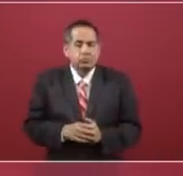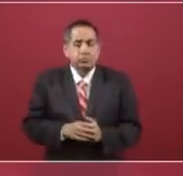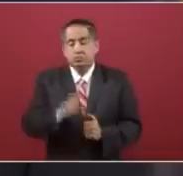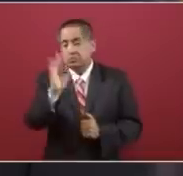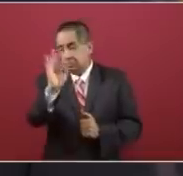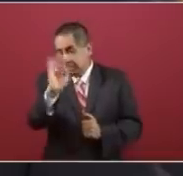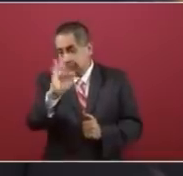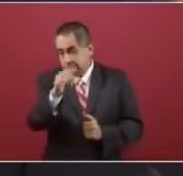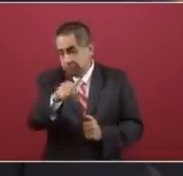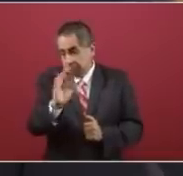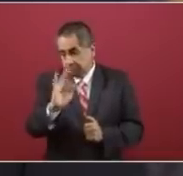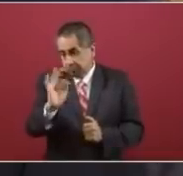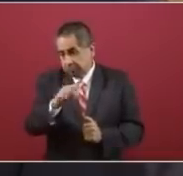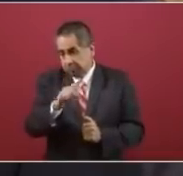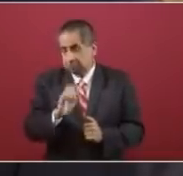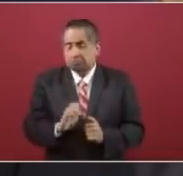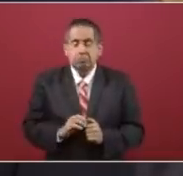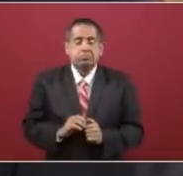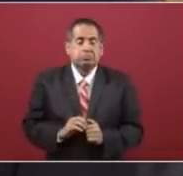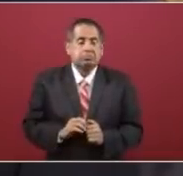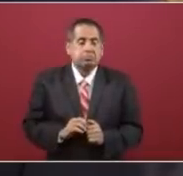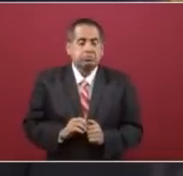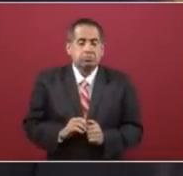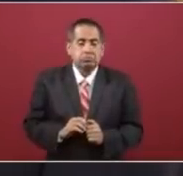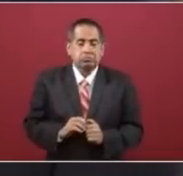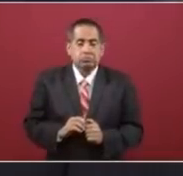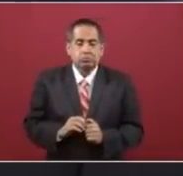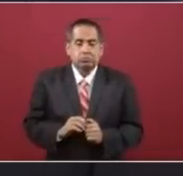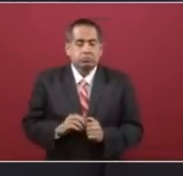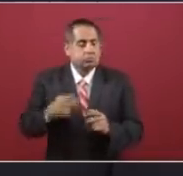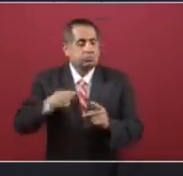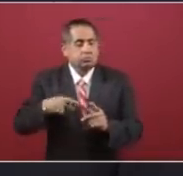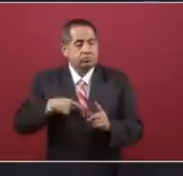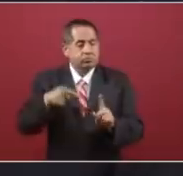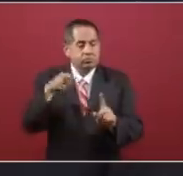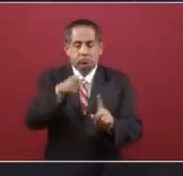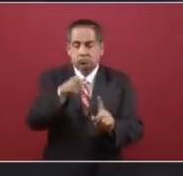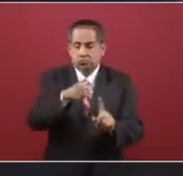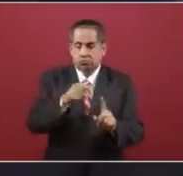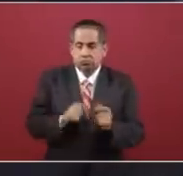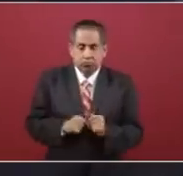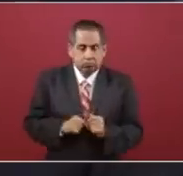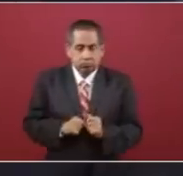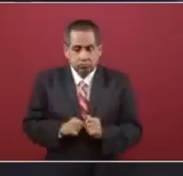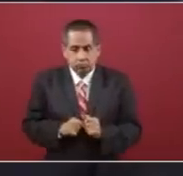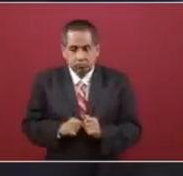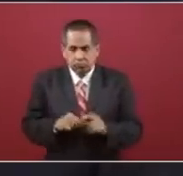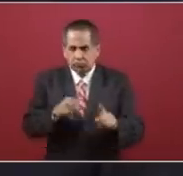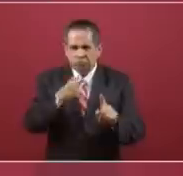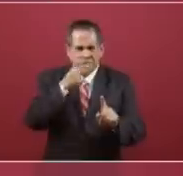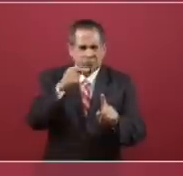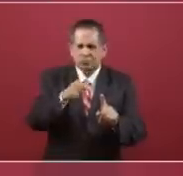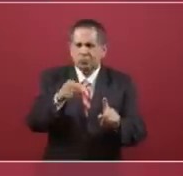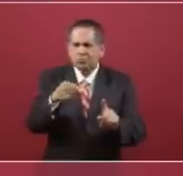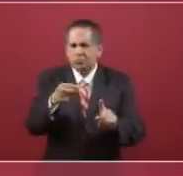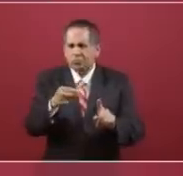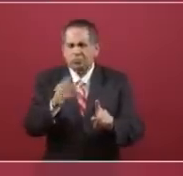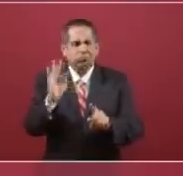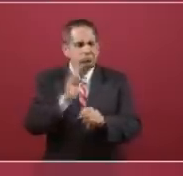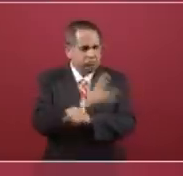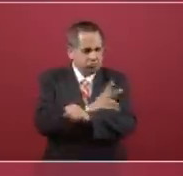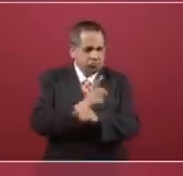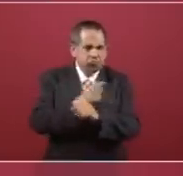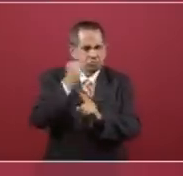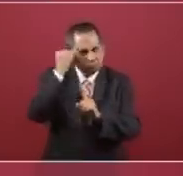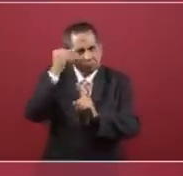puede que sea gente este señor con principios,